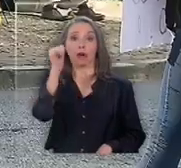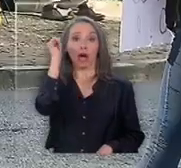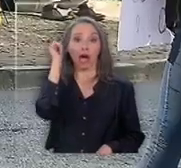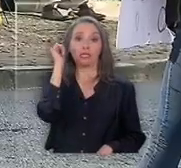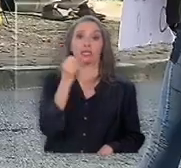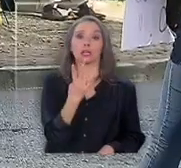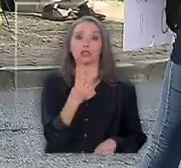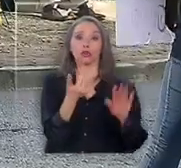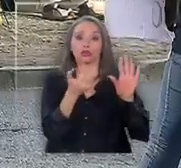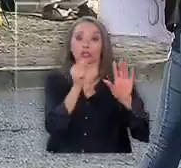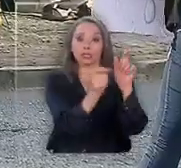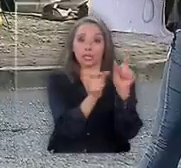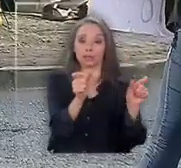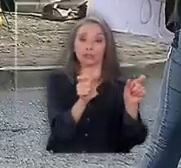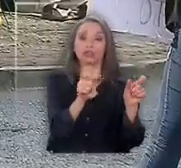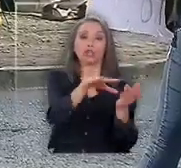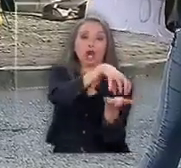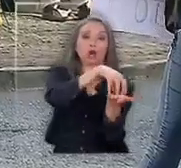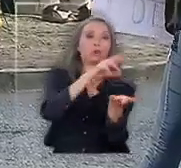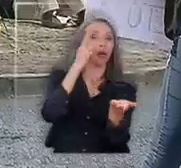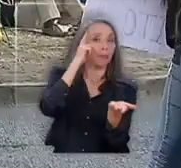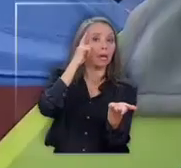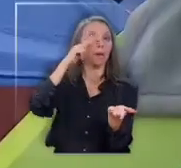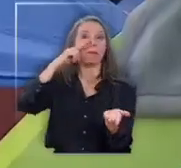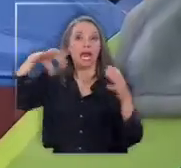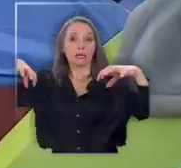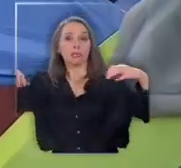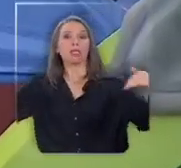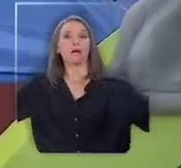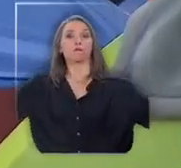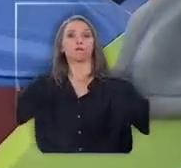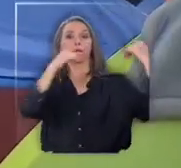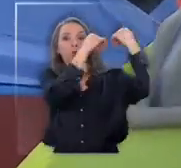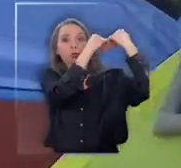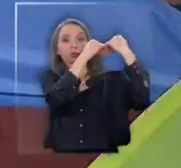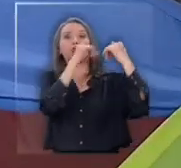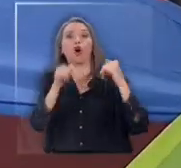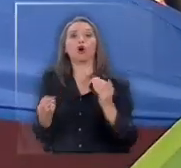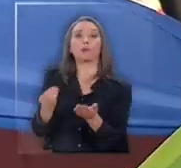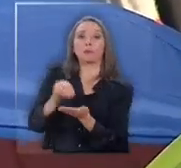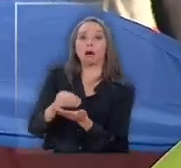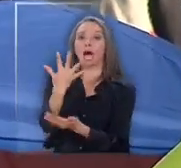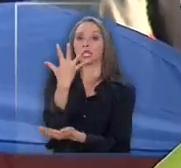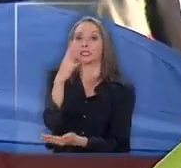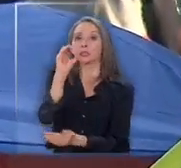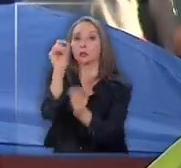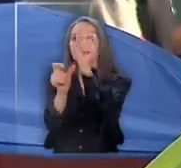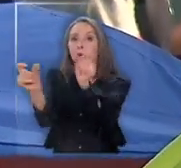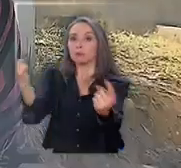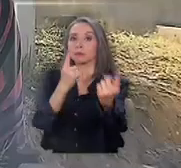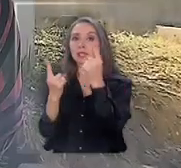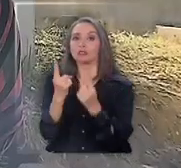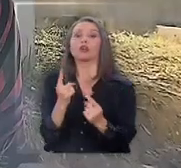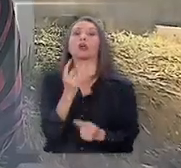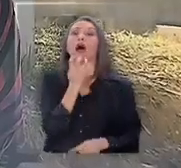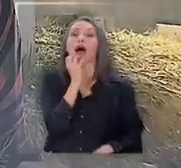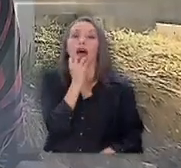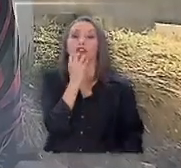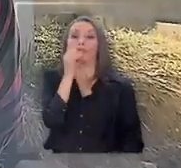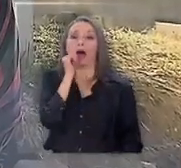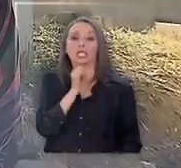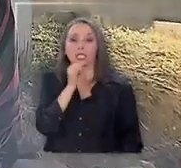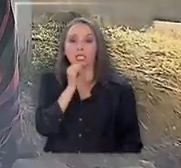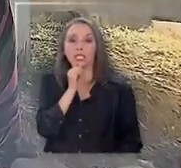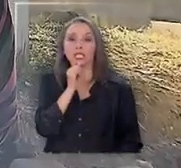se trabajaron 260 es de providencia de melipilla hoy día volvieron a llegar otras 50 calculando las de antofagasta iquique